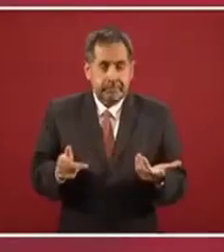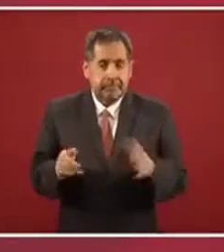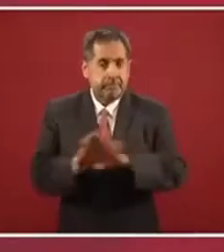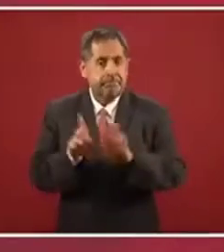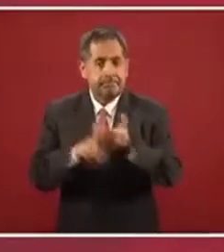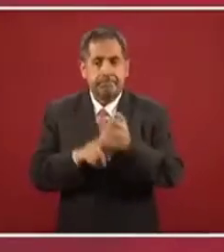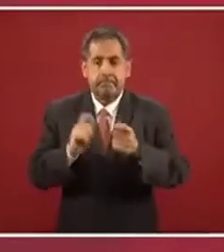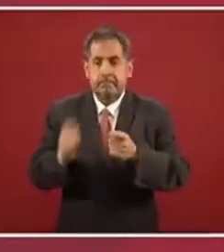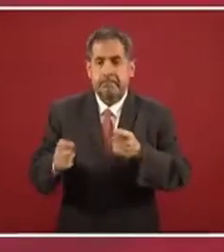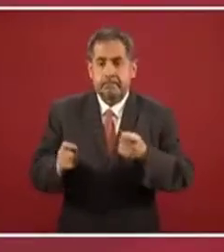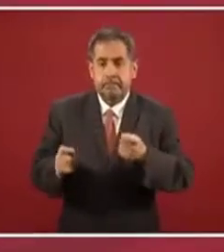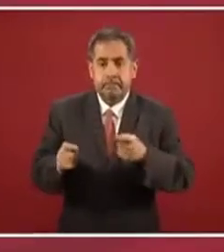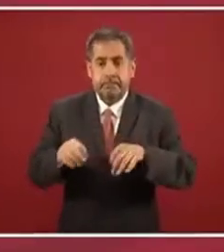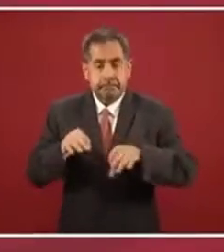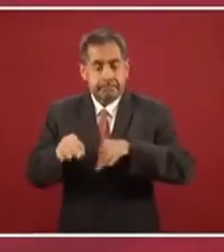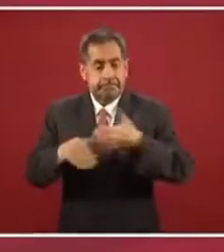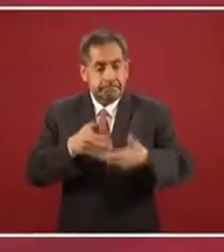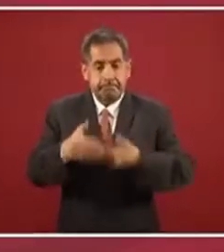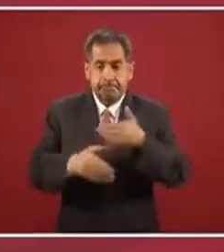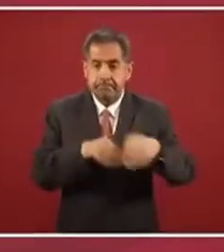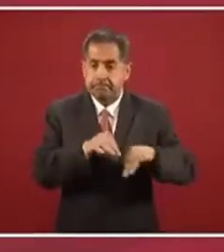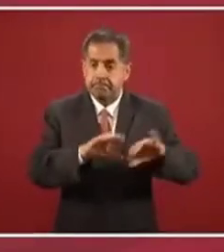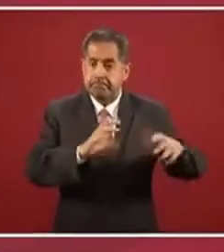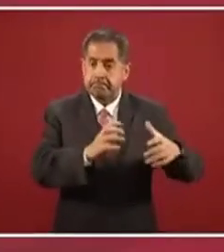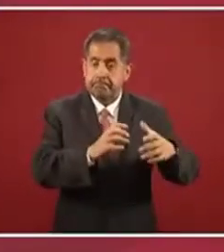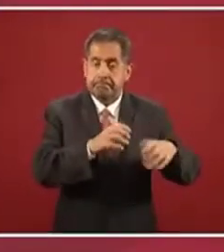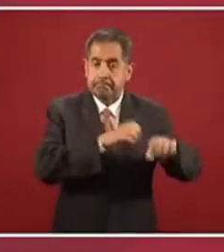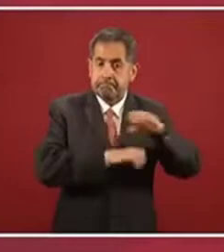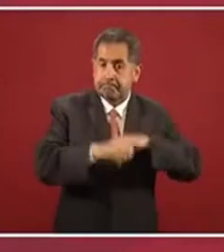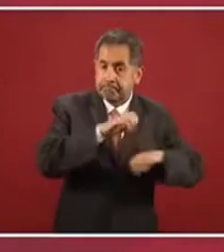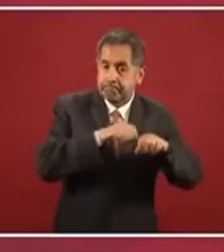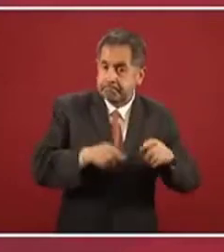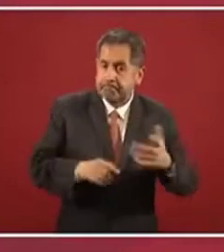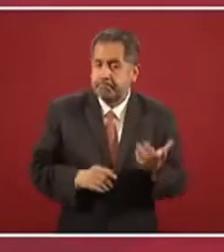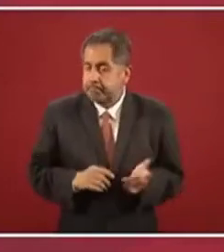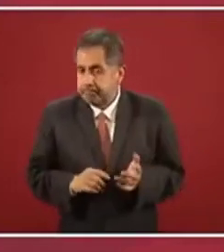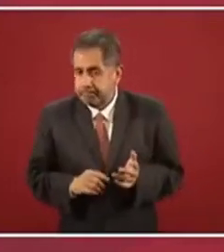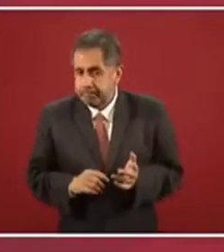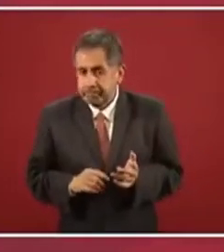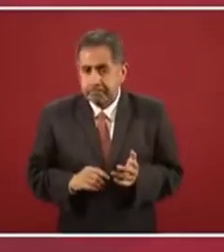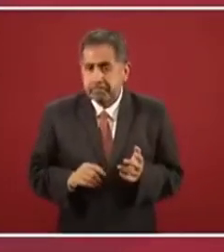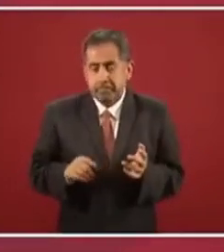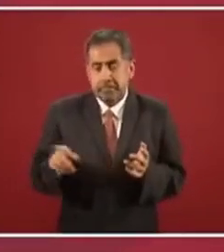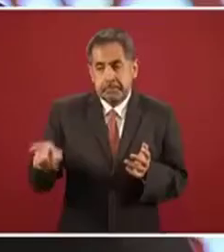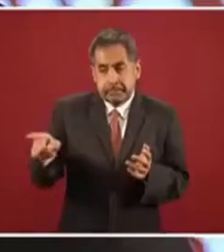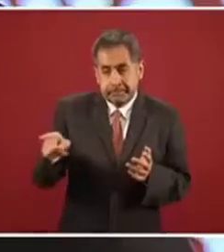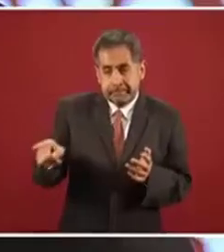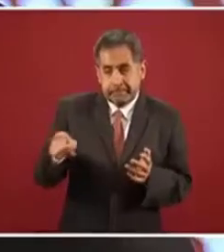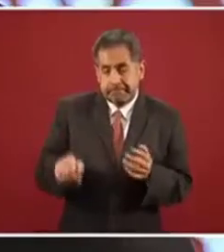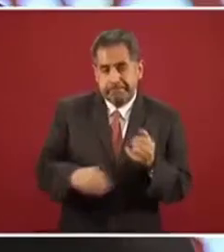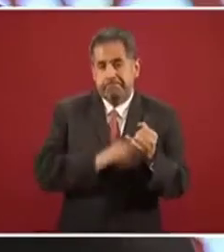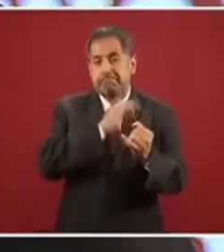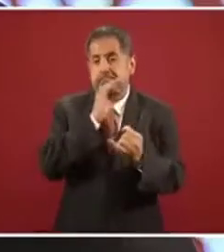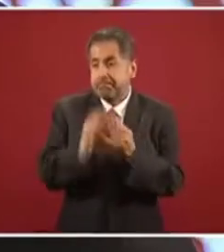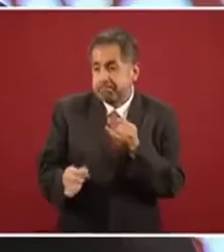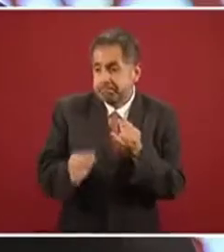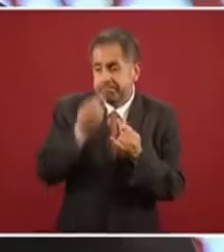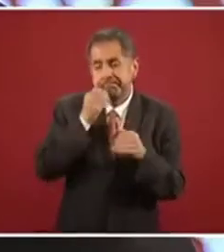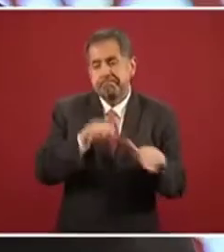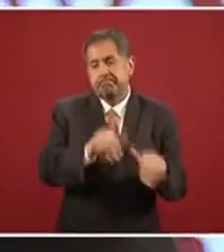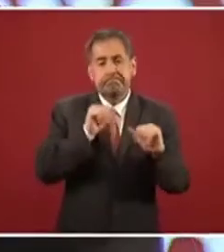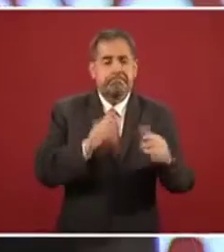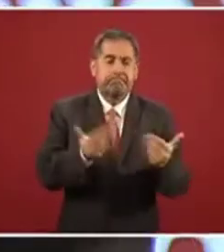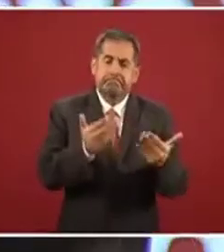ocupan una buena parte del trabajo de la embajada y el consulado. Entonces, lo haríamos como un último recurso, espero que no lleguemos hasta allá,